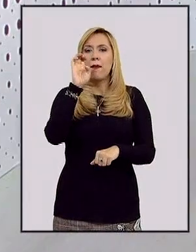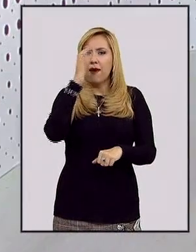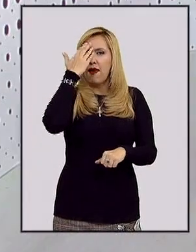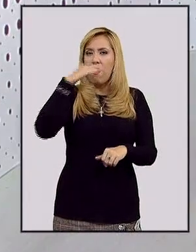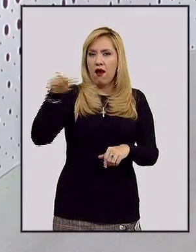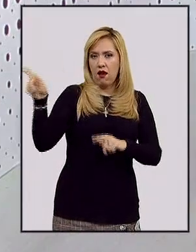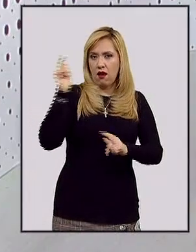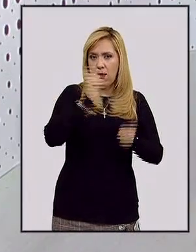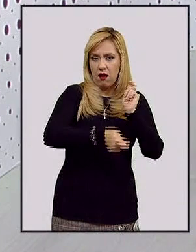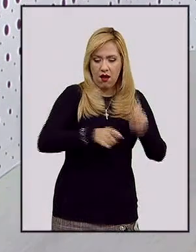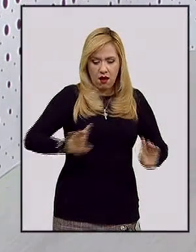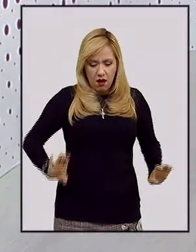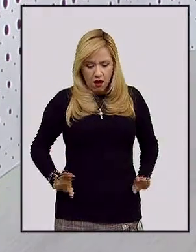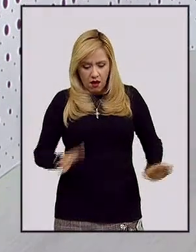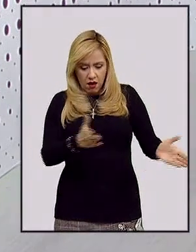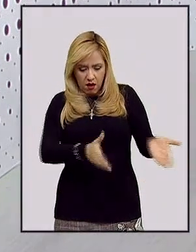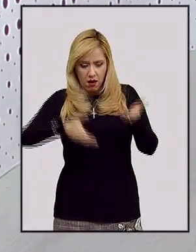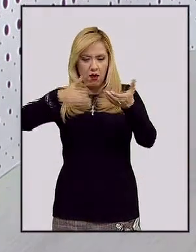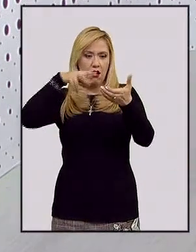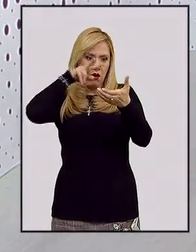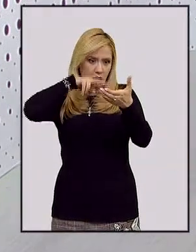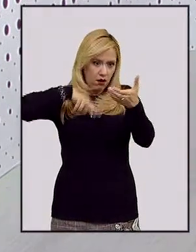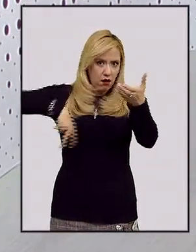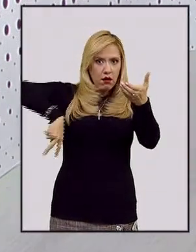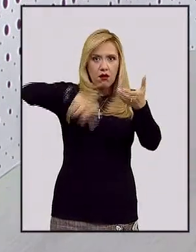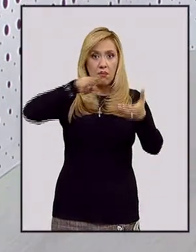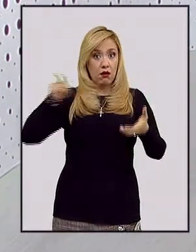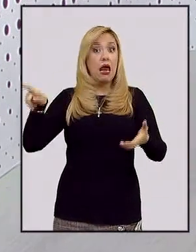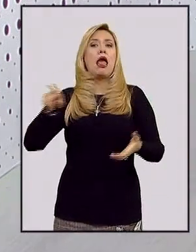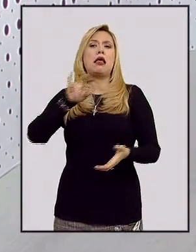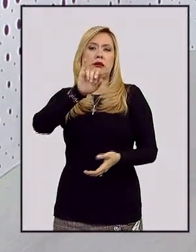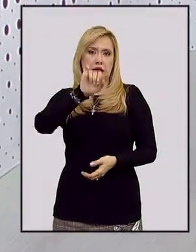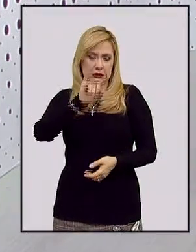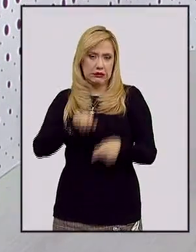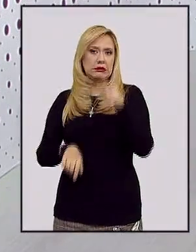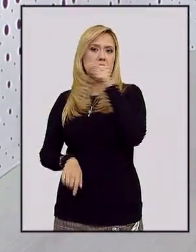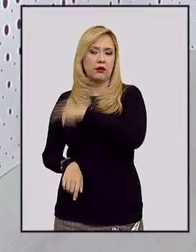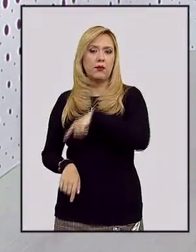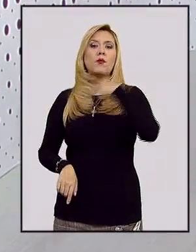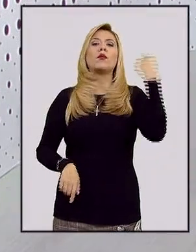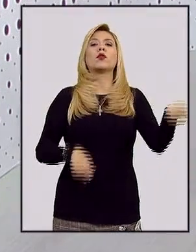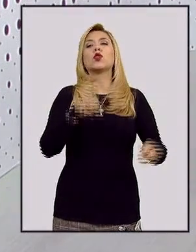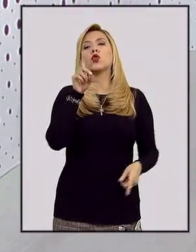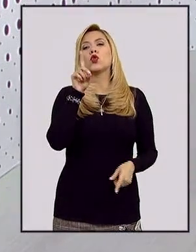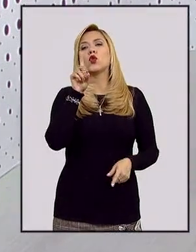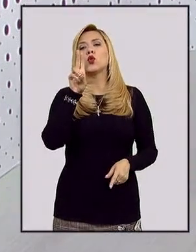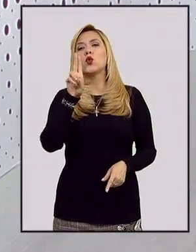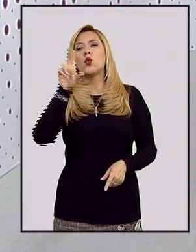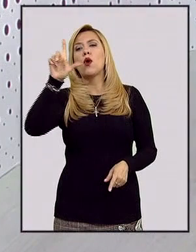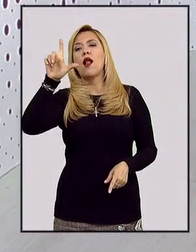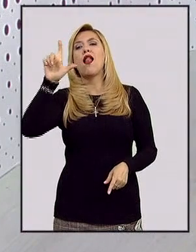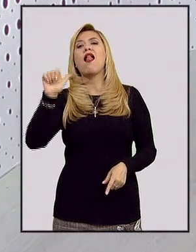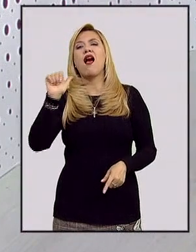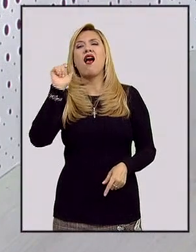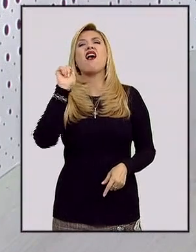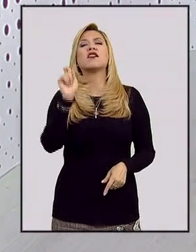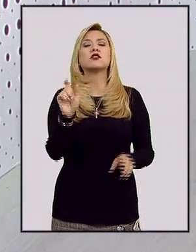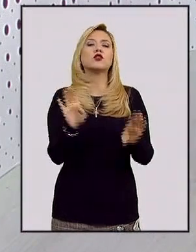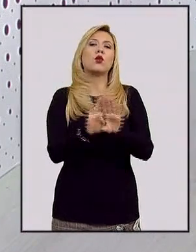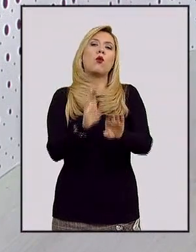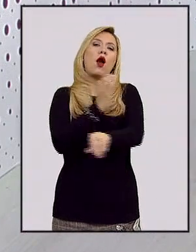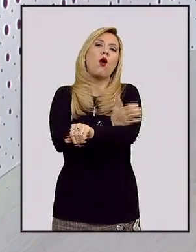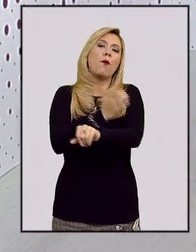y está capacitada para recibir al bebé, por decirlo de alguna manera. Y la dula más bien te acompaña, digamos, como una